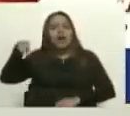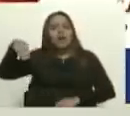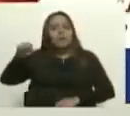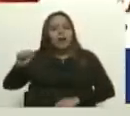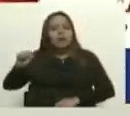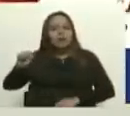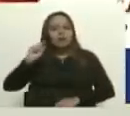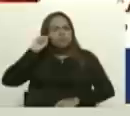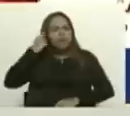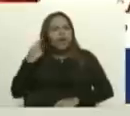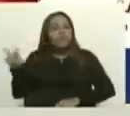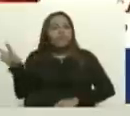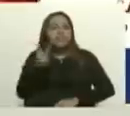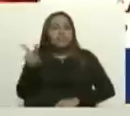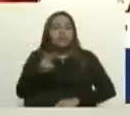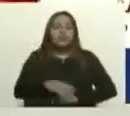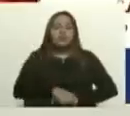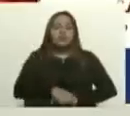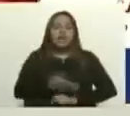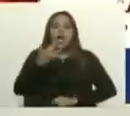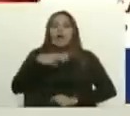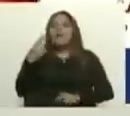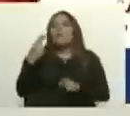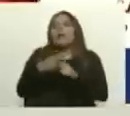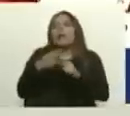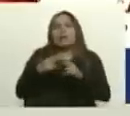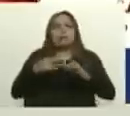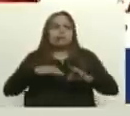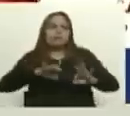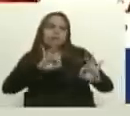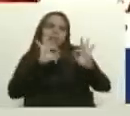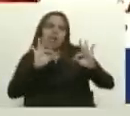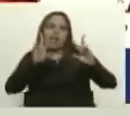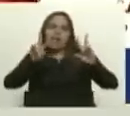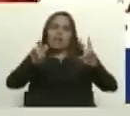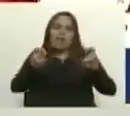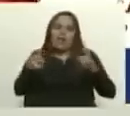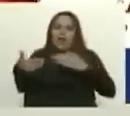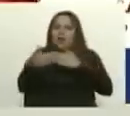Recuerden, Venezuela es una amenaza inusual y extraordinaria.